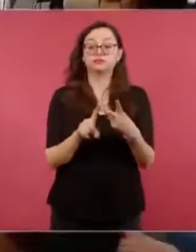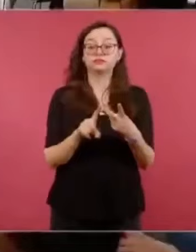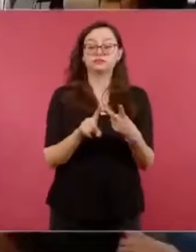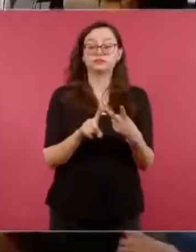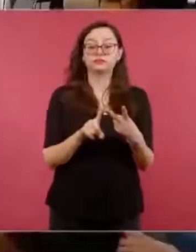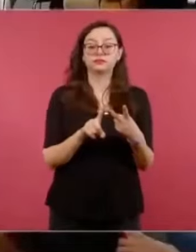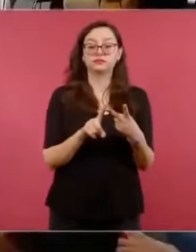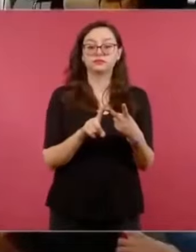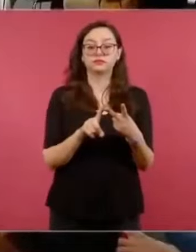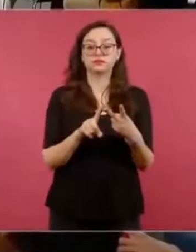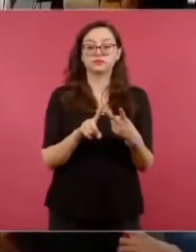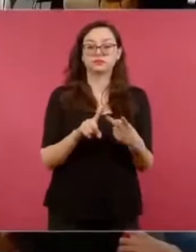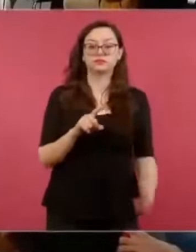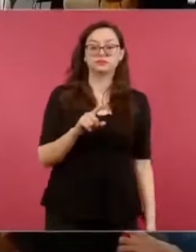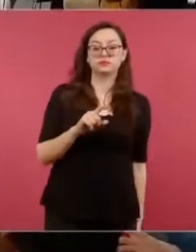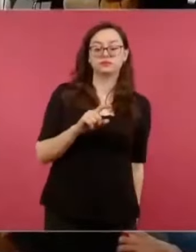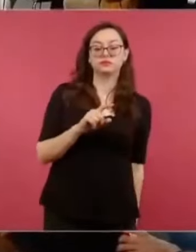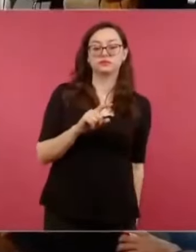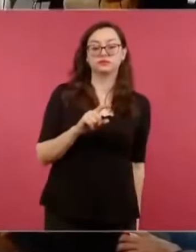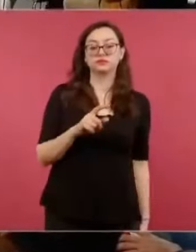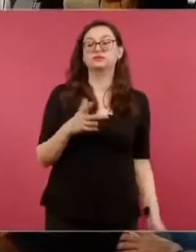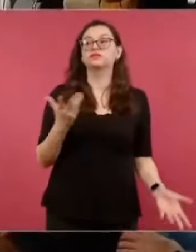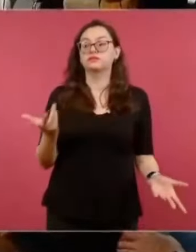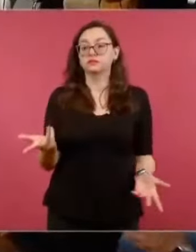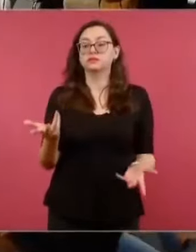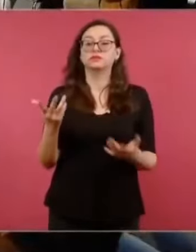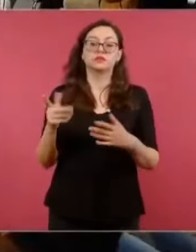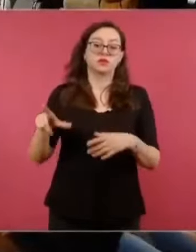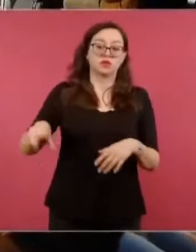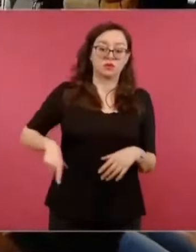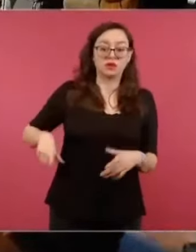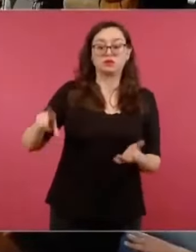toda la estructura corrupta.